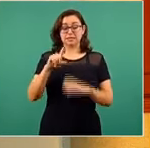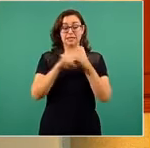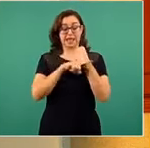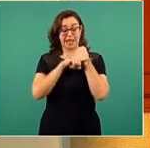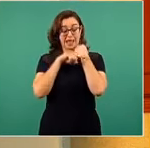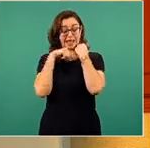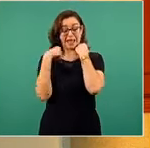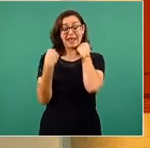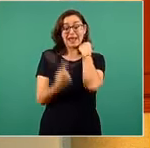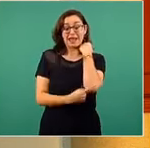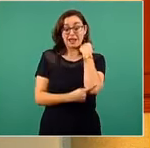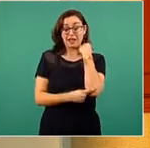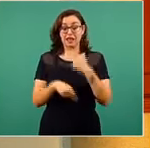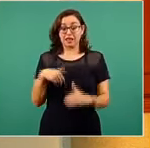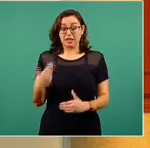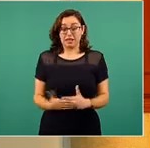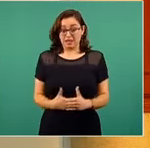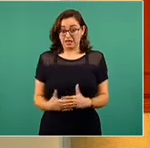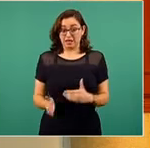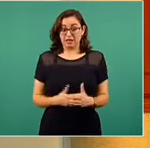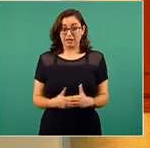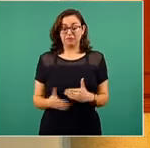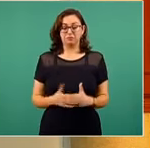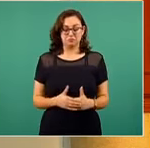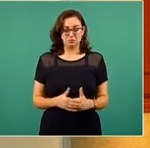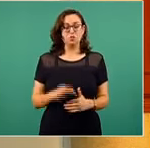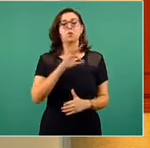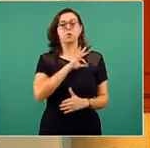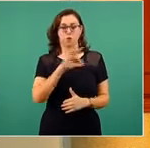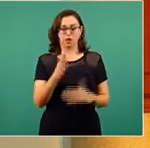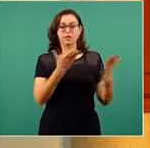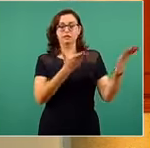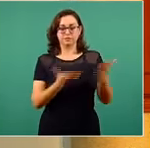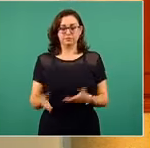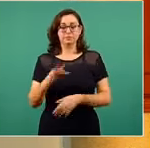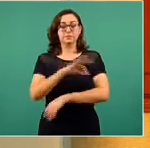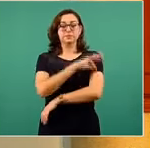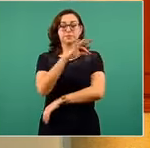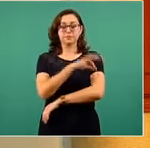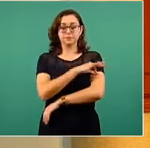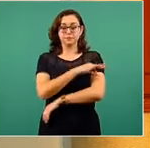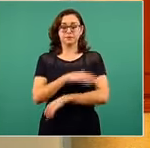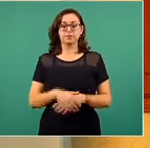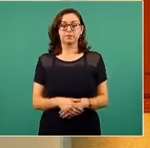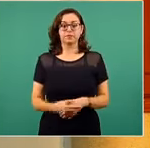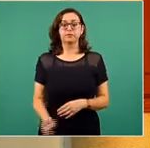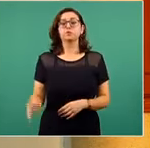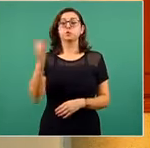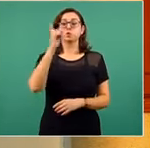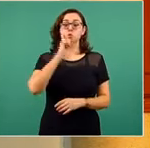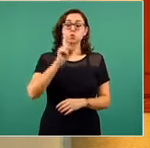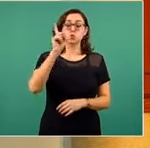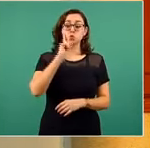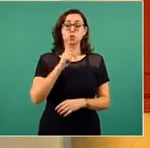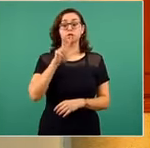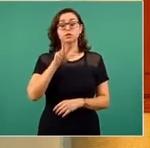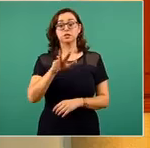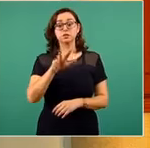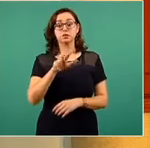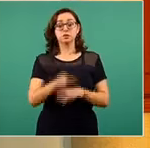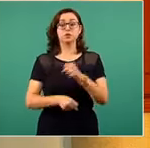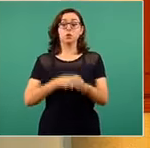semanas de embarazo son bienvenidas para vacunarse. Mujeres que tengan 18 años o más,